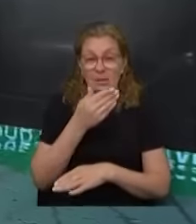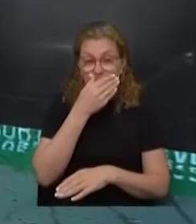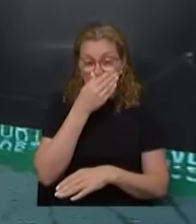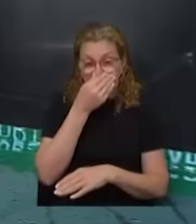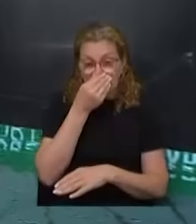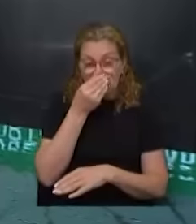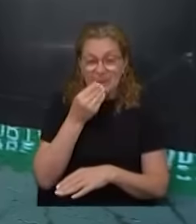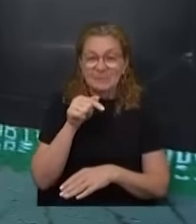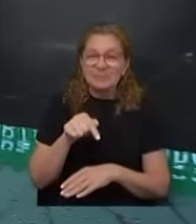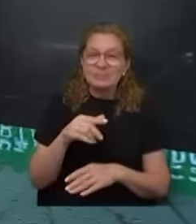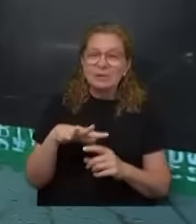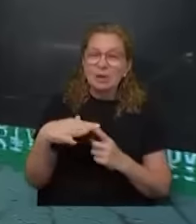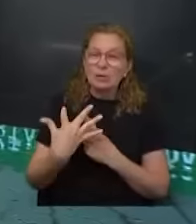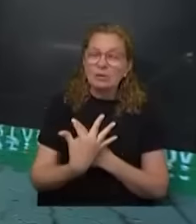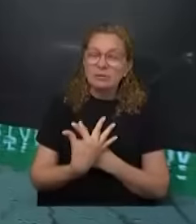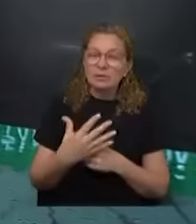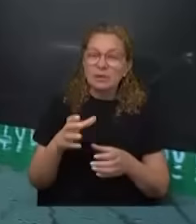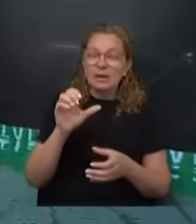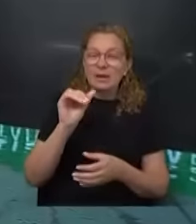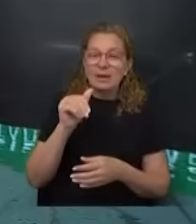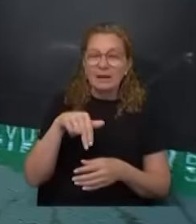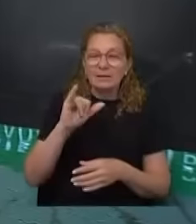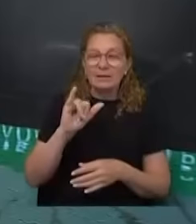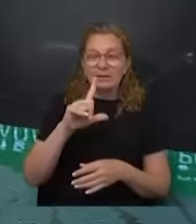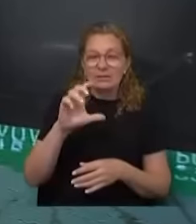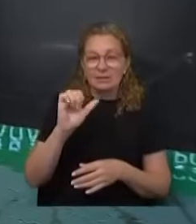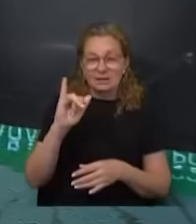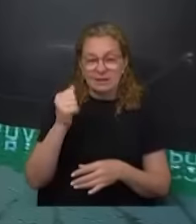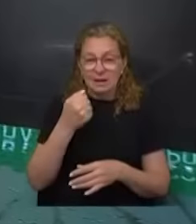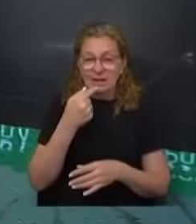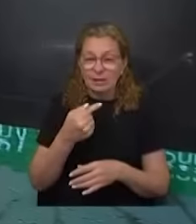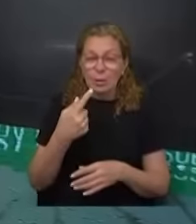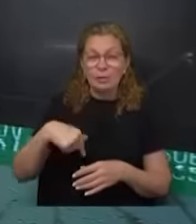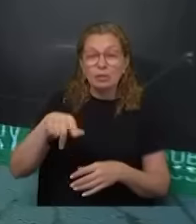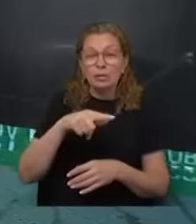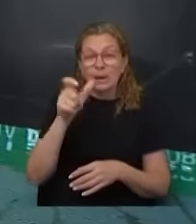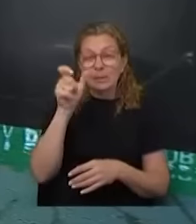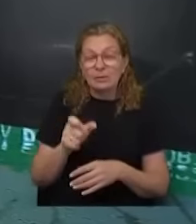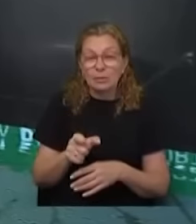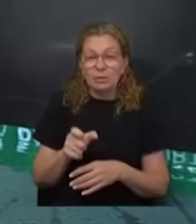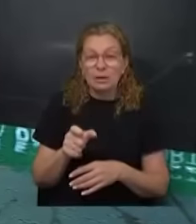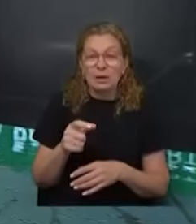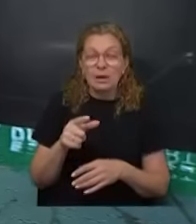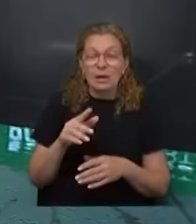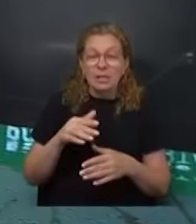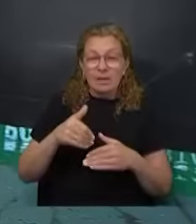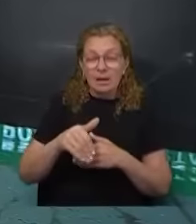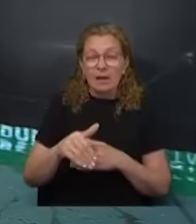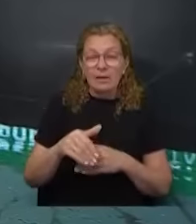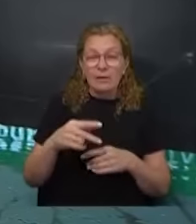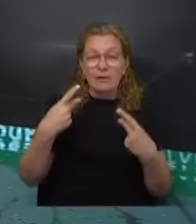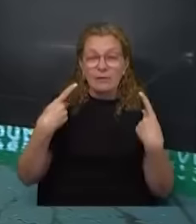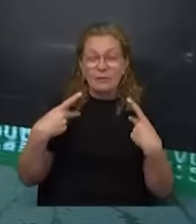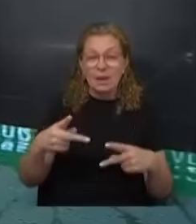Y en este contexto la cancillería le recomendó a las y los ciudadanos evitar o posponer viajes